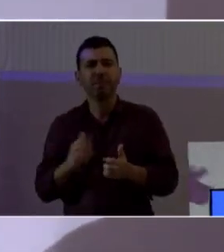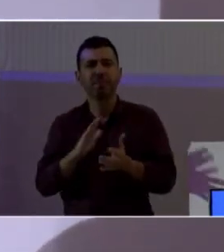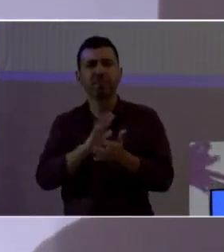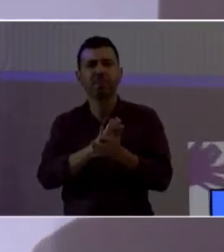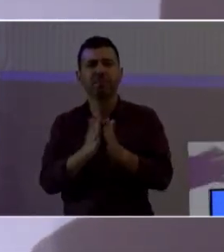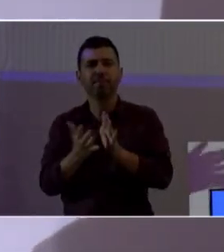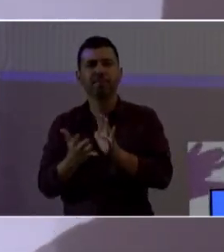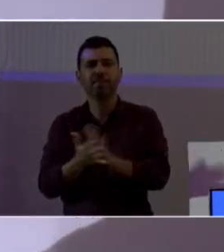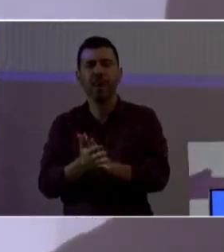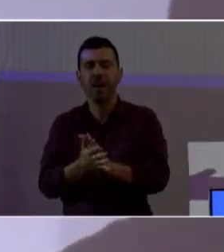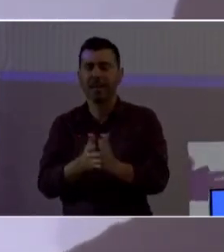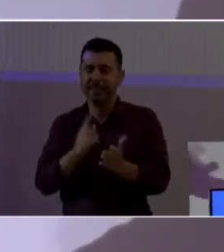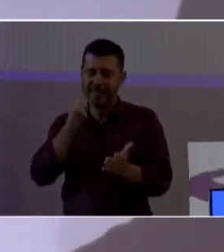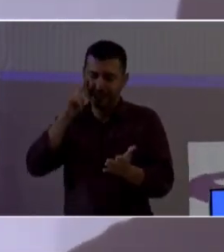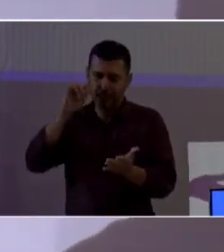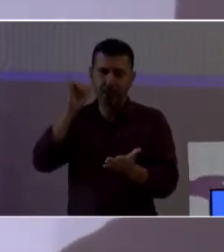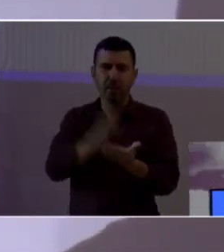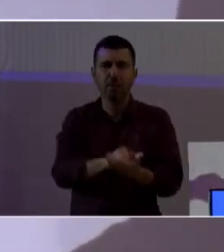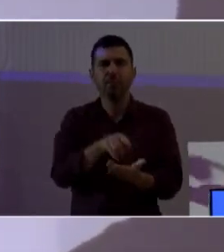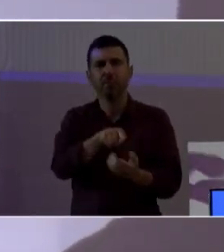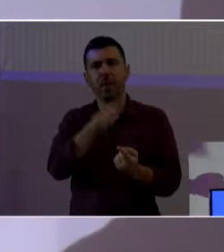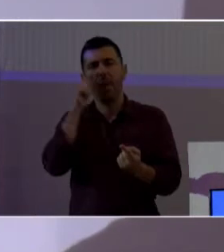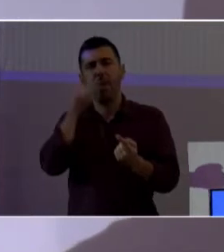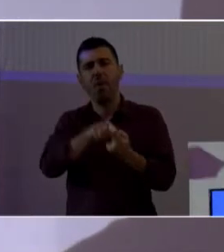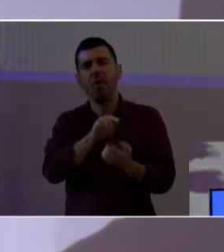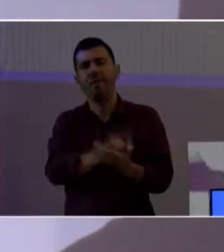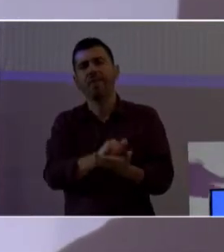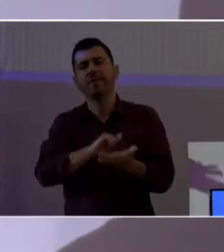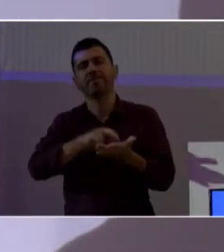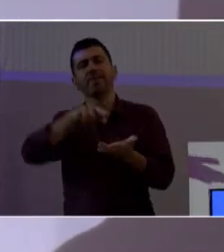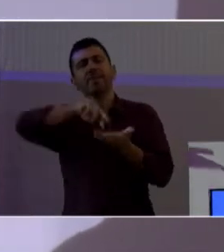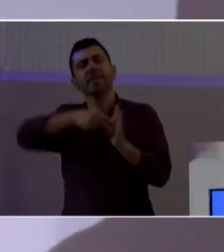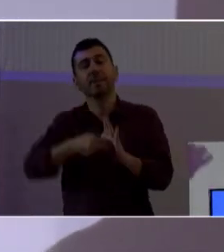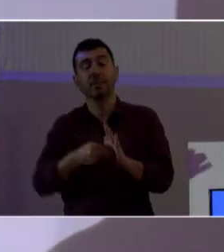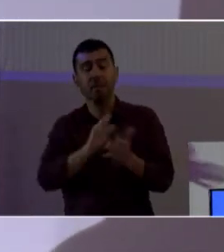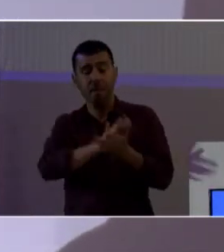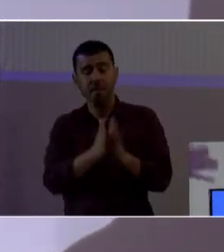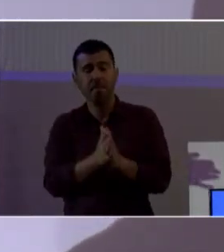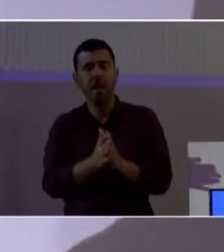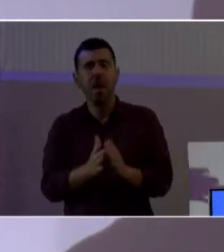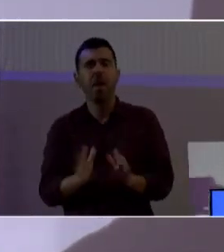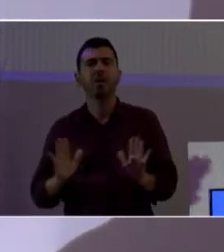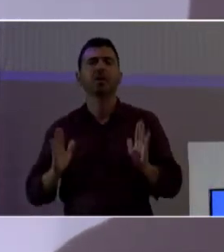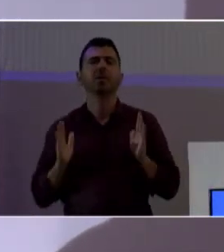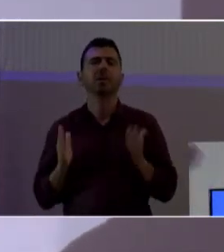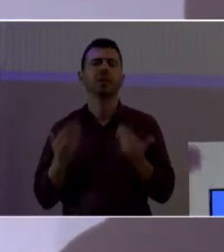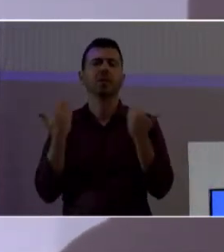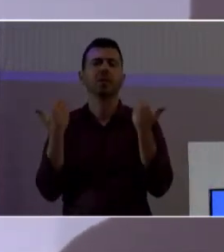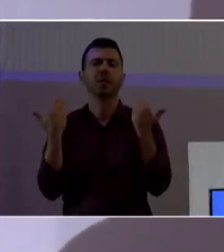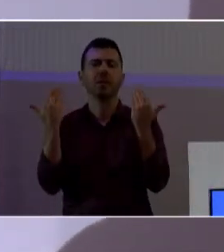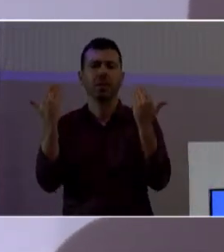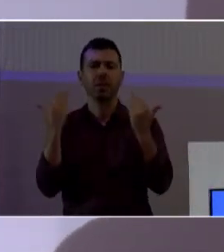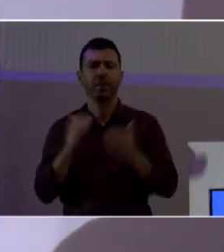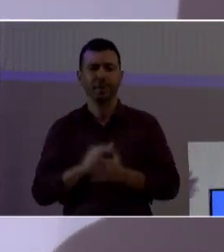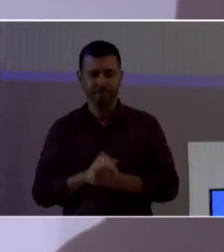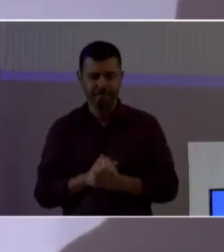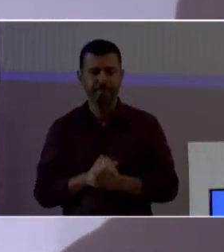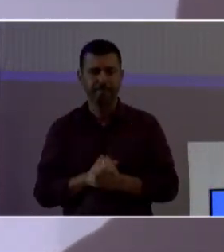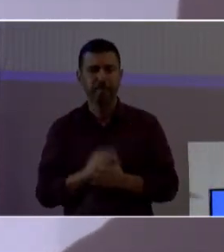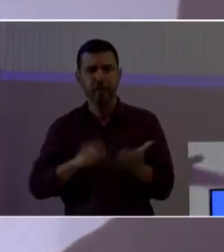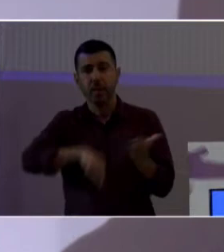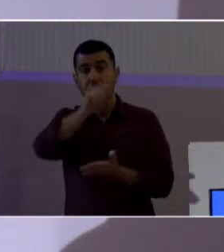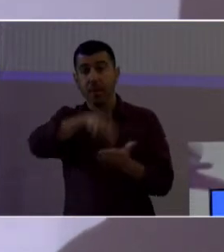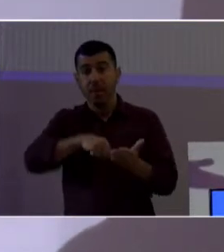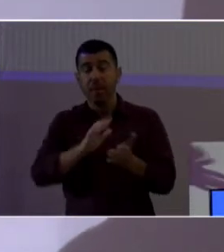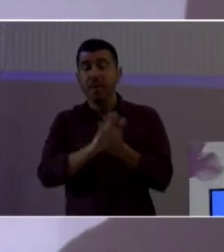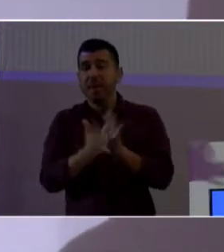guerra debe proscribirse completamente, y ese compromiso y esa voluntad política por proscribirla es